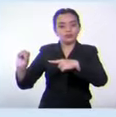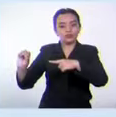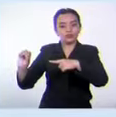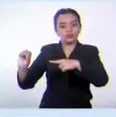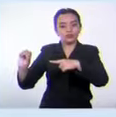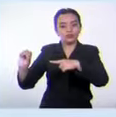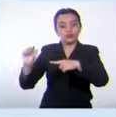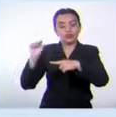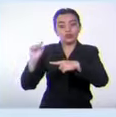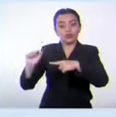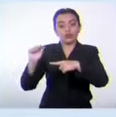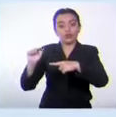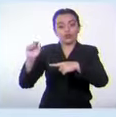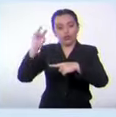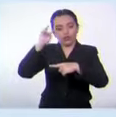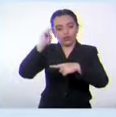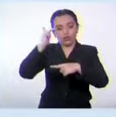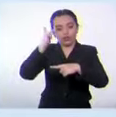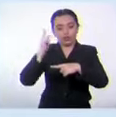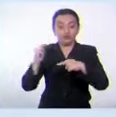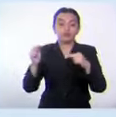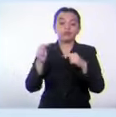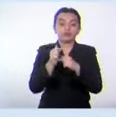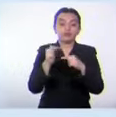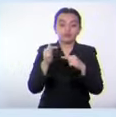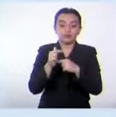Esto nos da igual